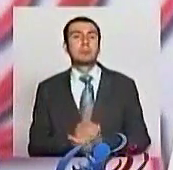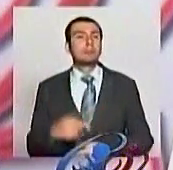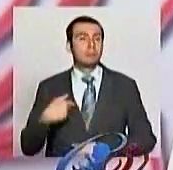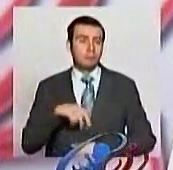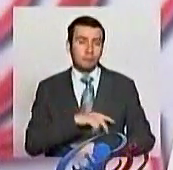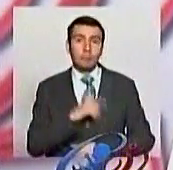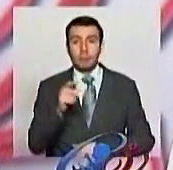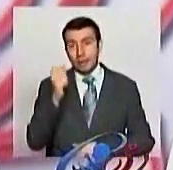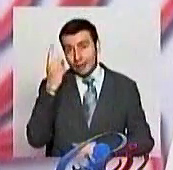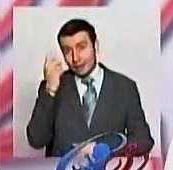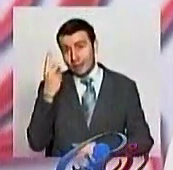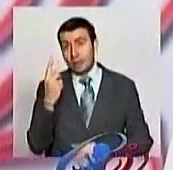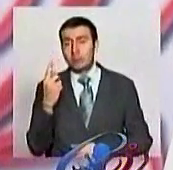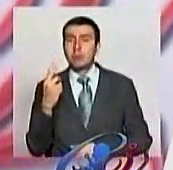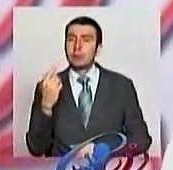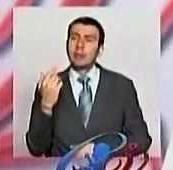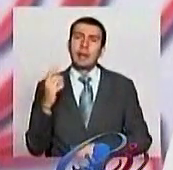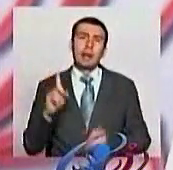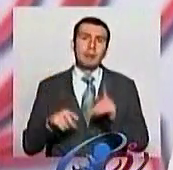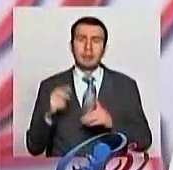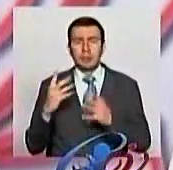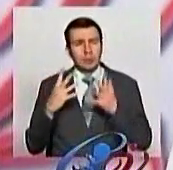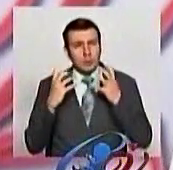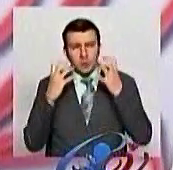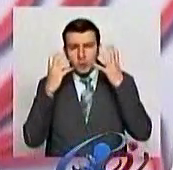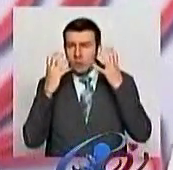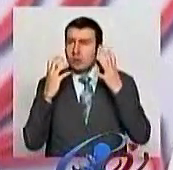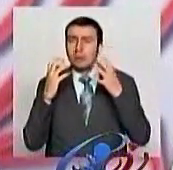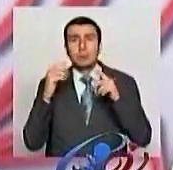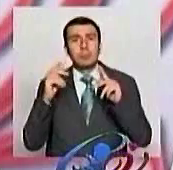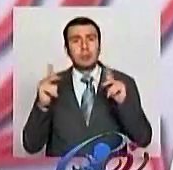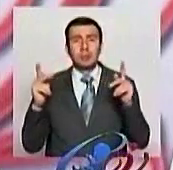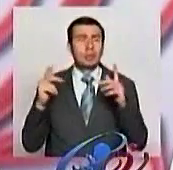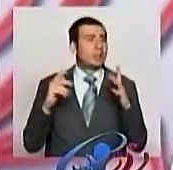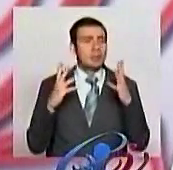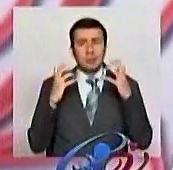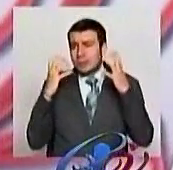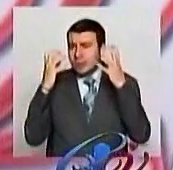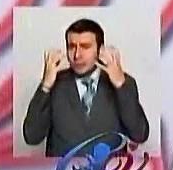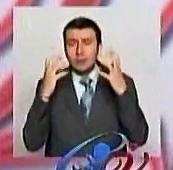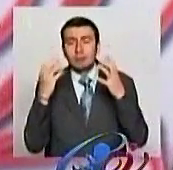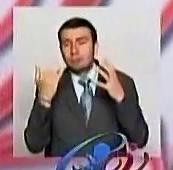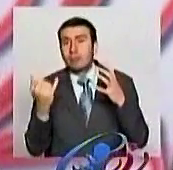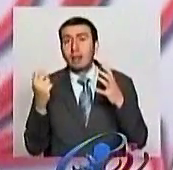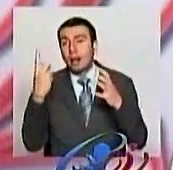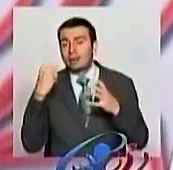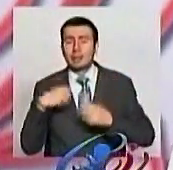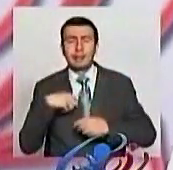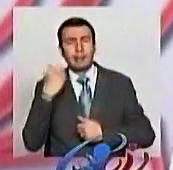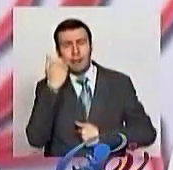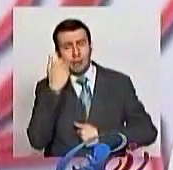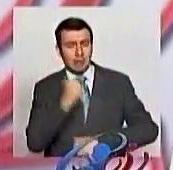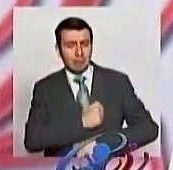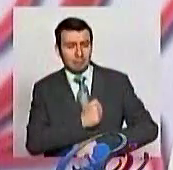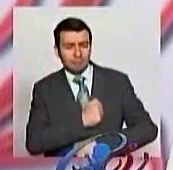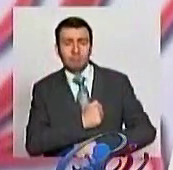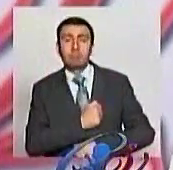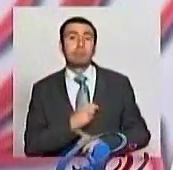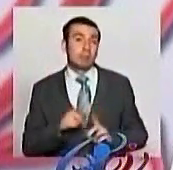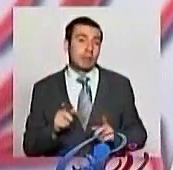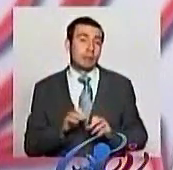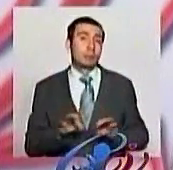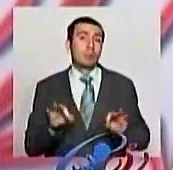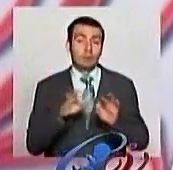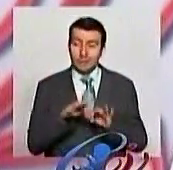es muy estresante para una persona saber que tiene una enfermedad coronaria, pero es muy importante también para